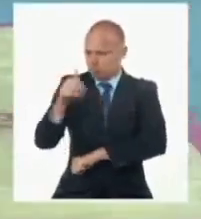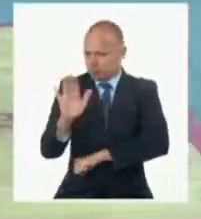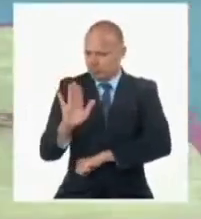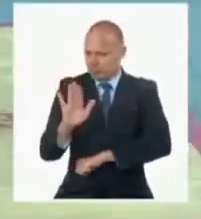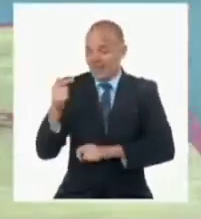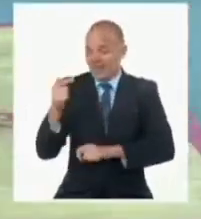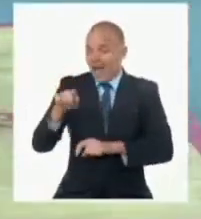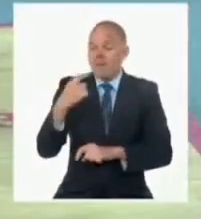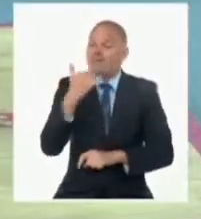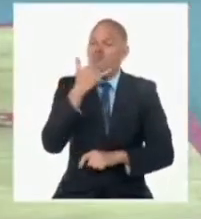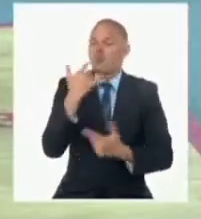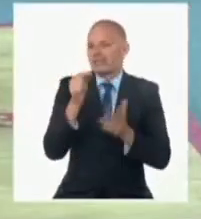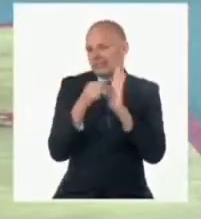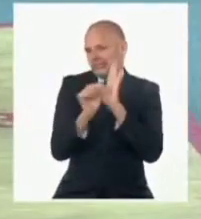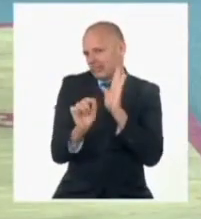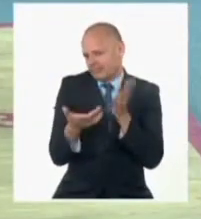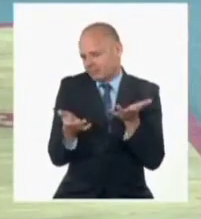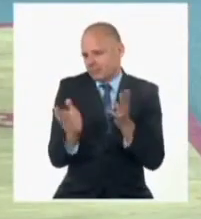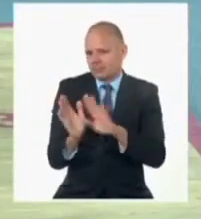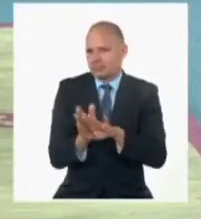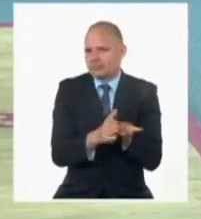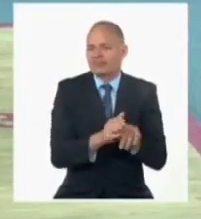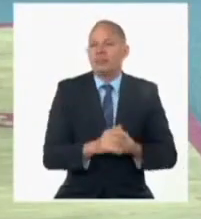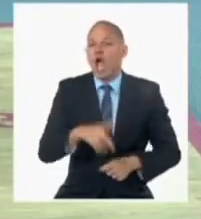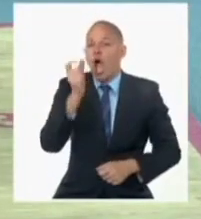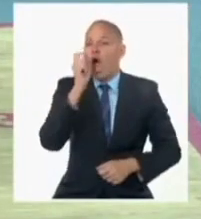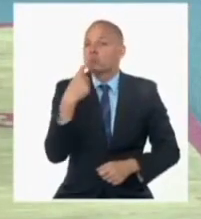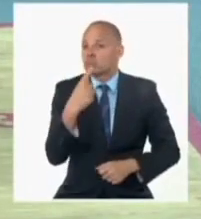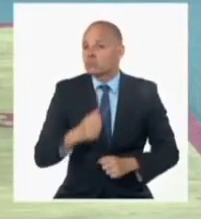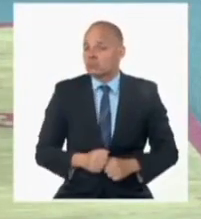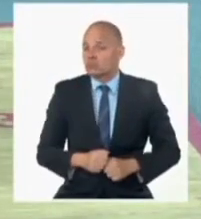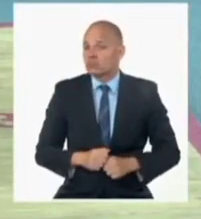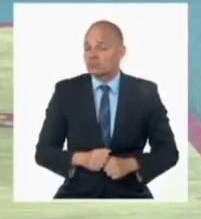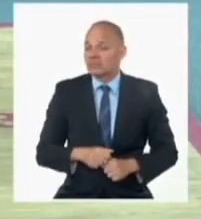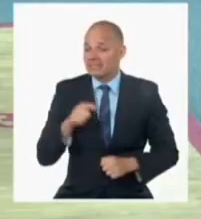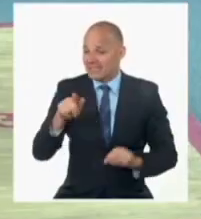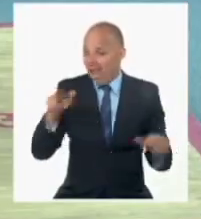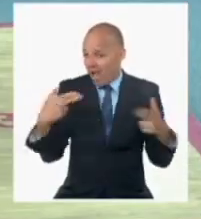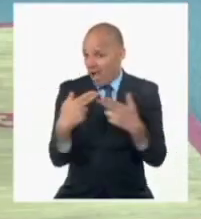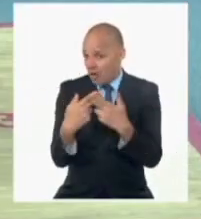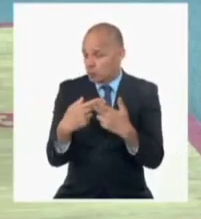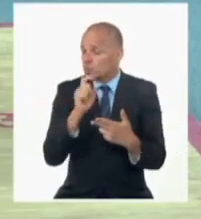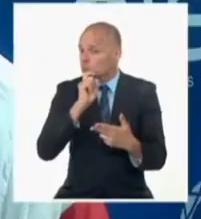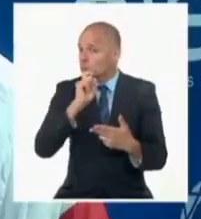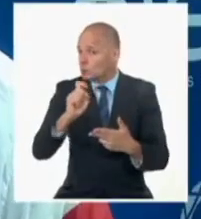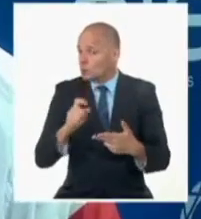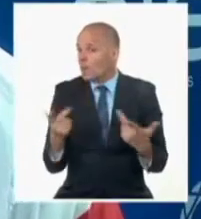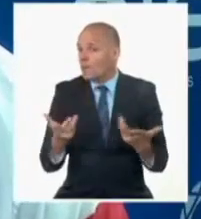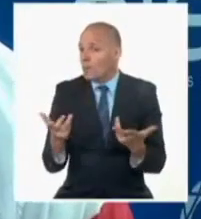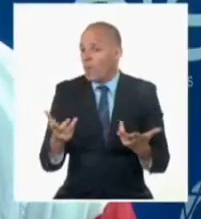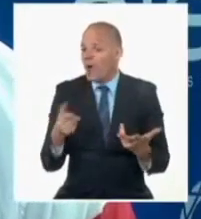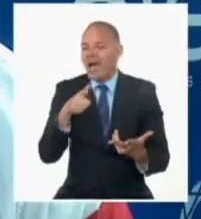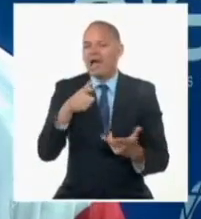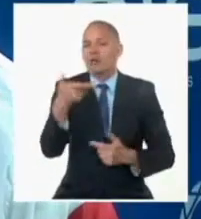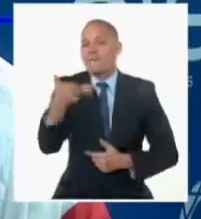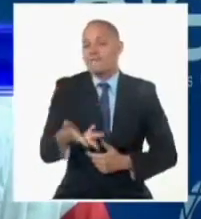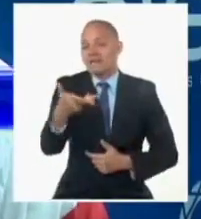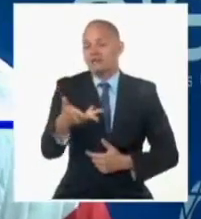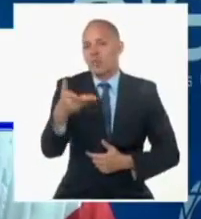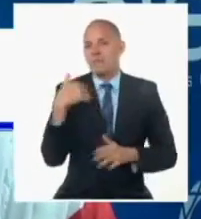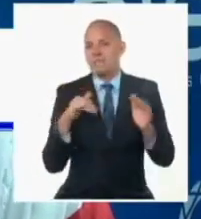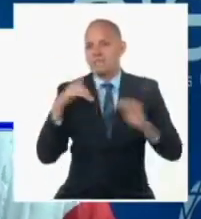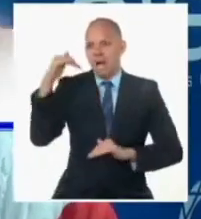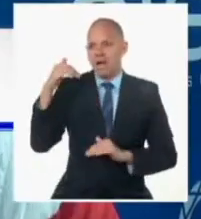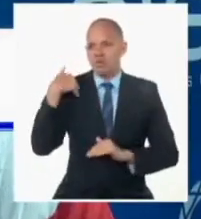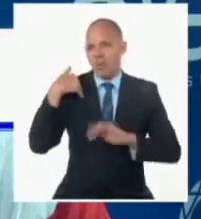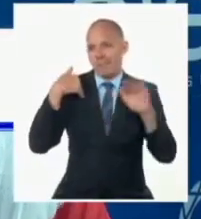técnica. La competencia estuvo bastante complicada, ya que fue una división que no es la mía, es una división superior, pero bueno, batallé ahí hasta